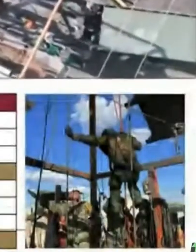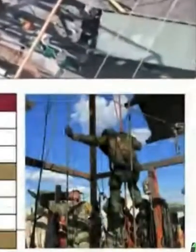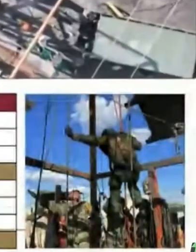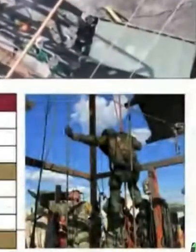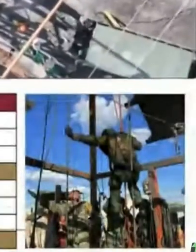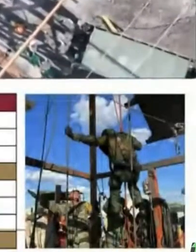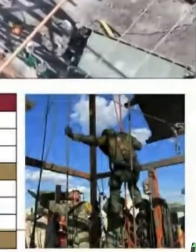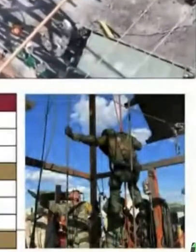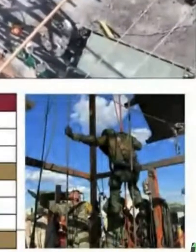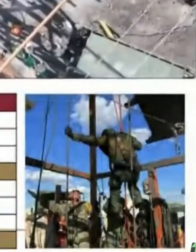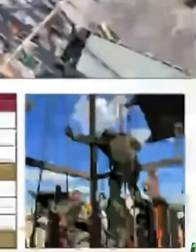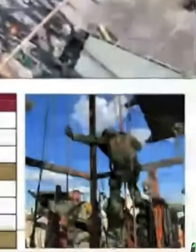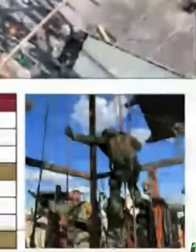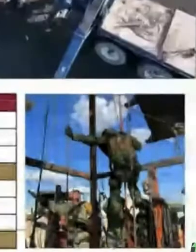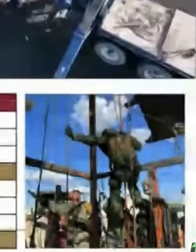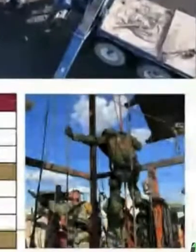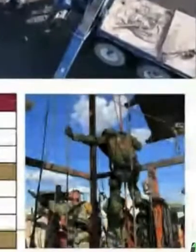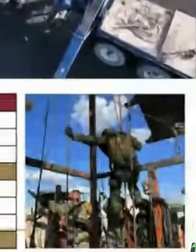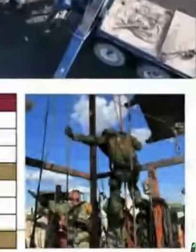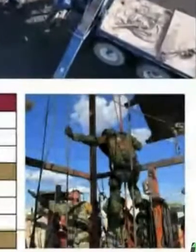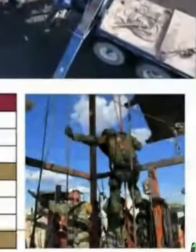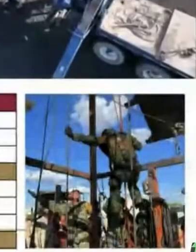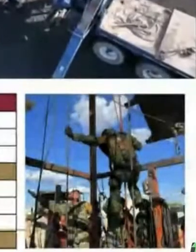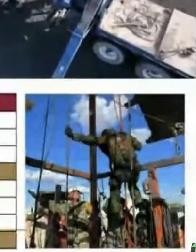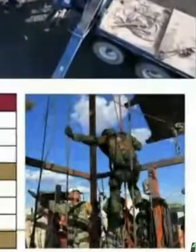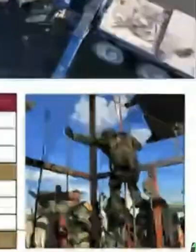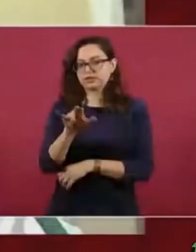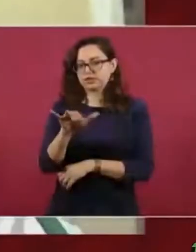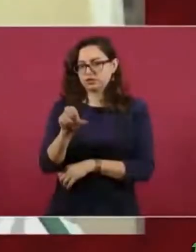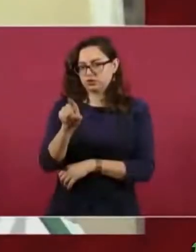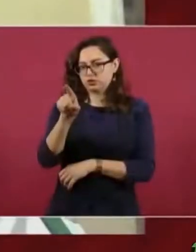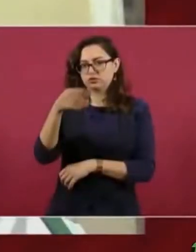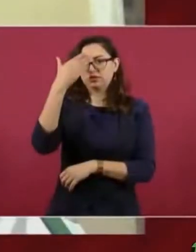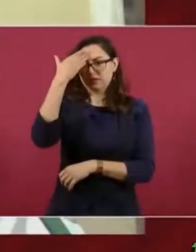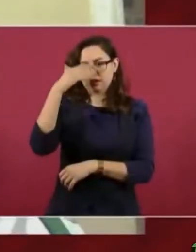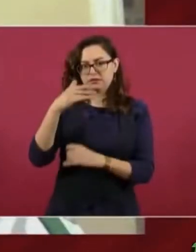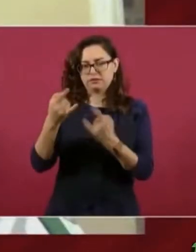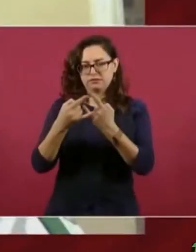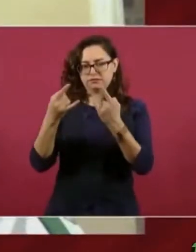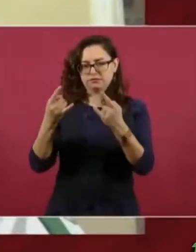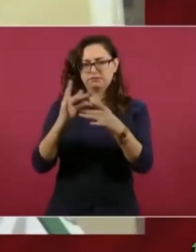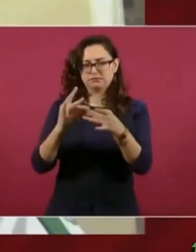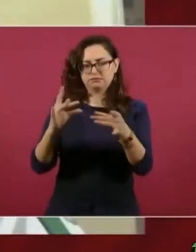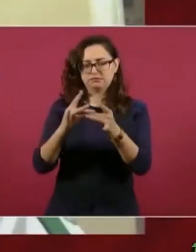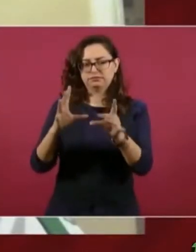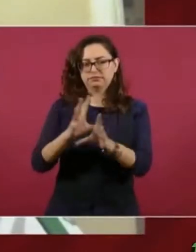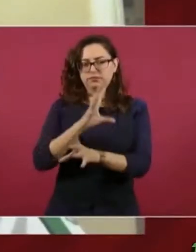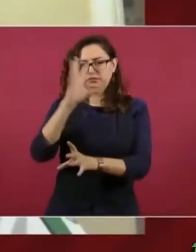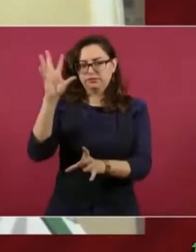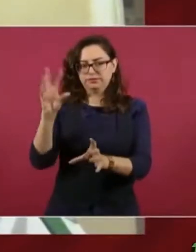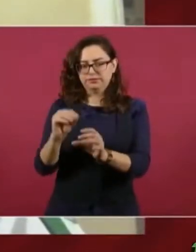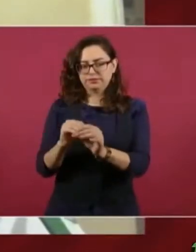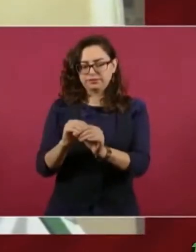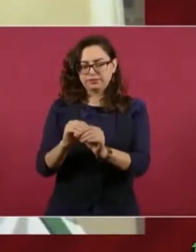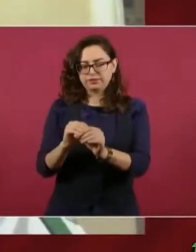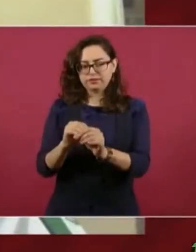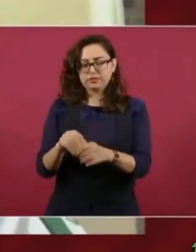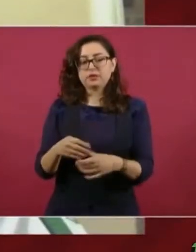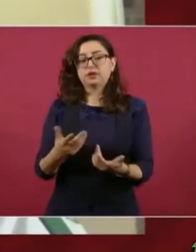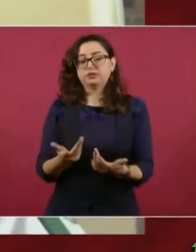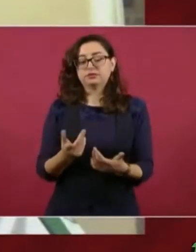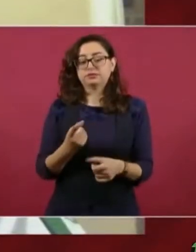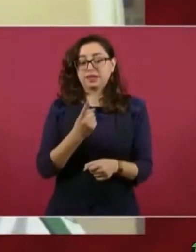como lo mencionó este medio de comunicación la estrategia inicial fue